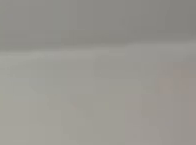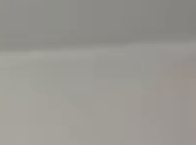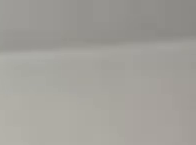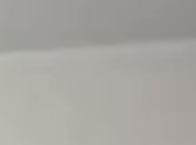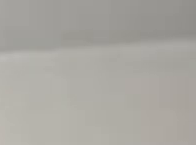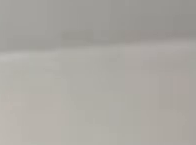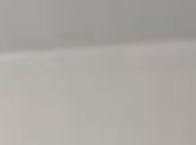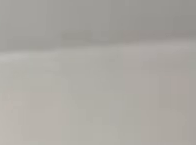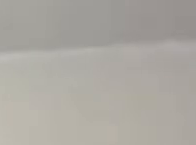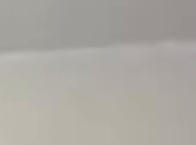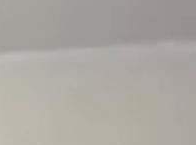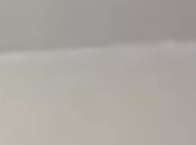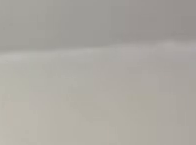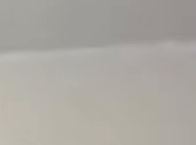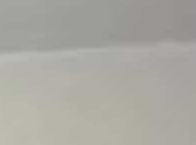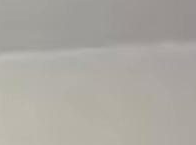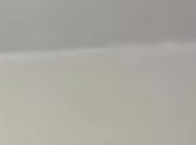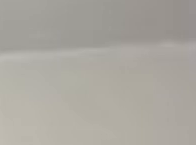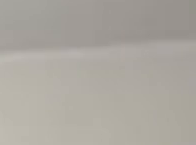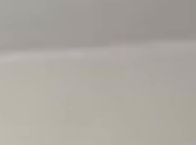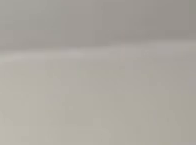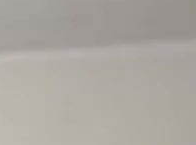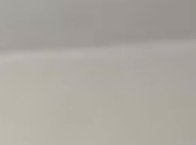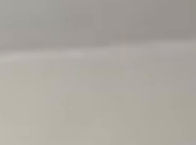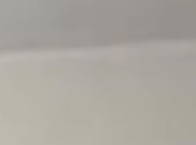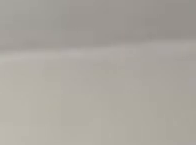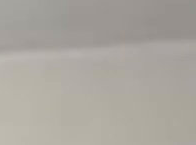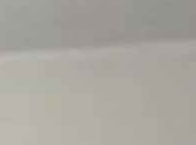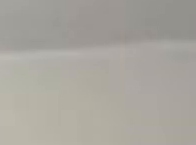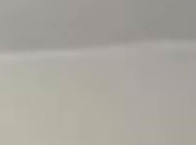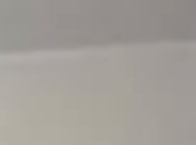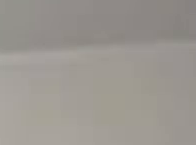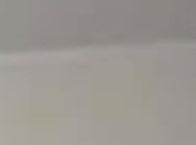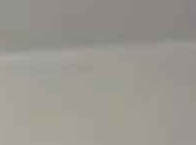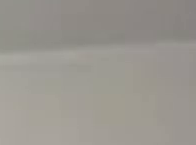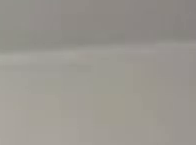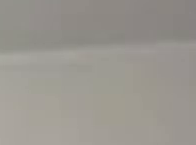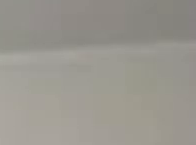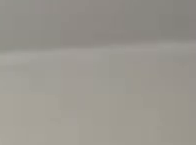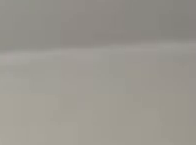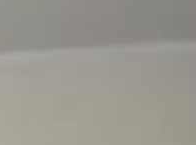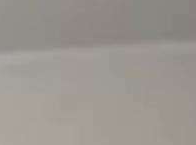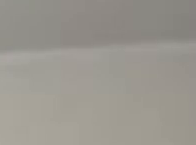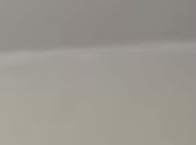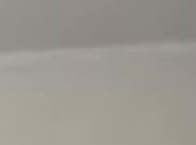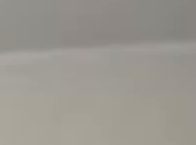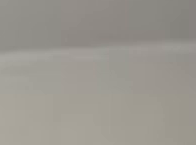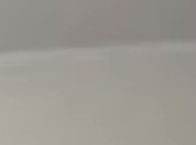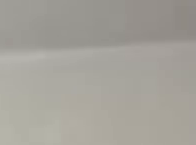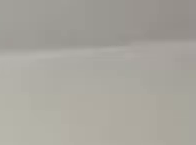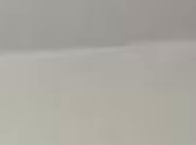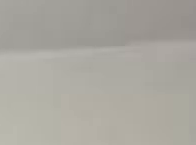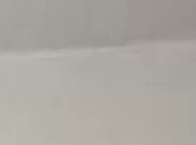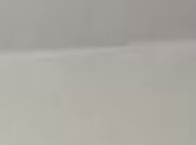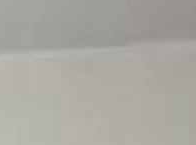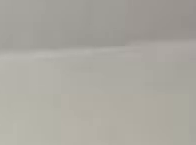¿De acuerdo? Voy a dar el espacio a las preguntas o dudas que pudiesen tener. Eh,